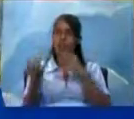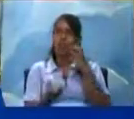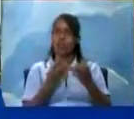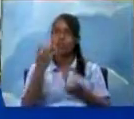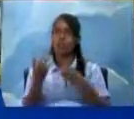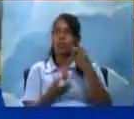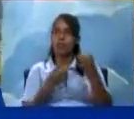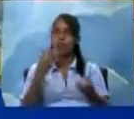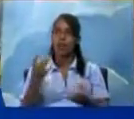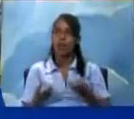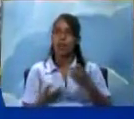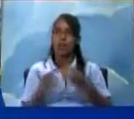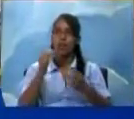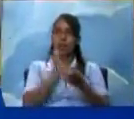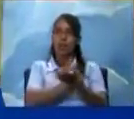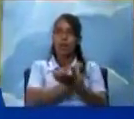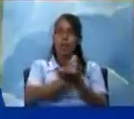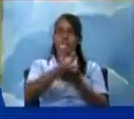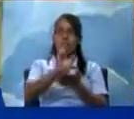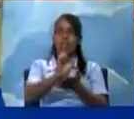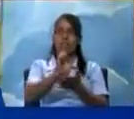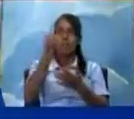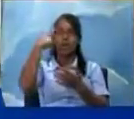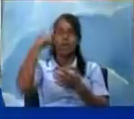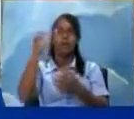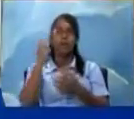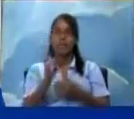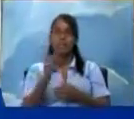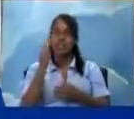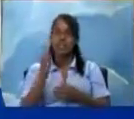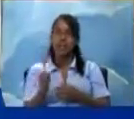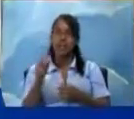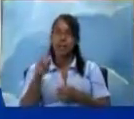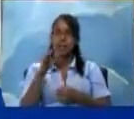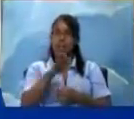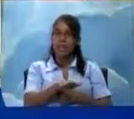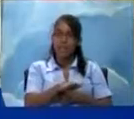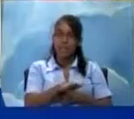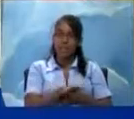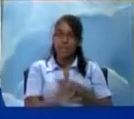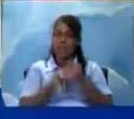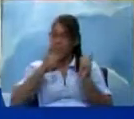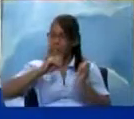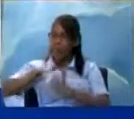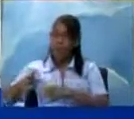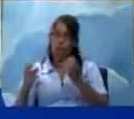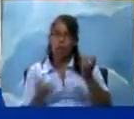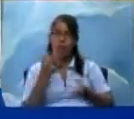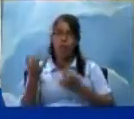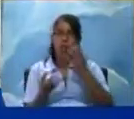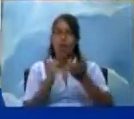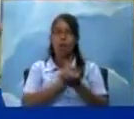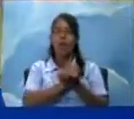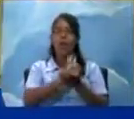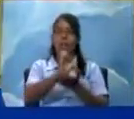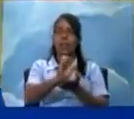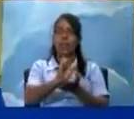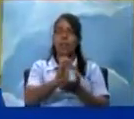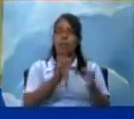lago de fuego eterno para siempre. Aquí está el lago de fuego